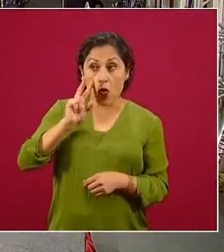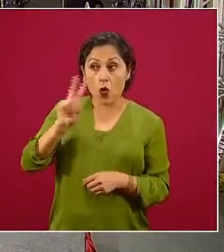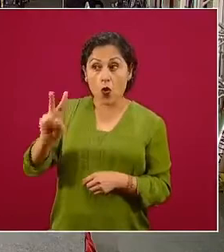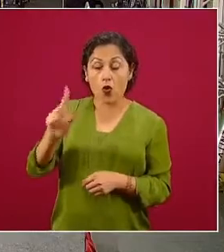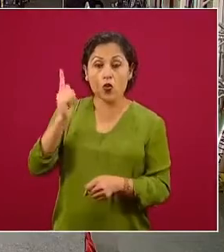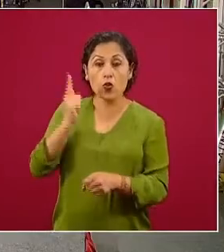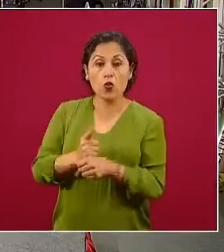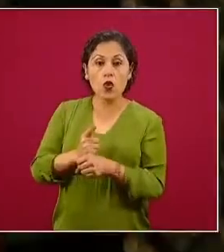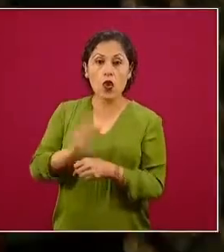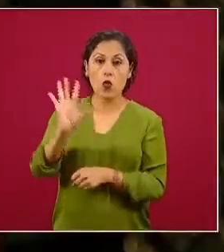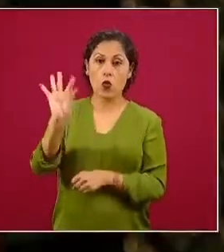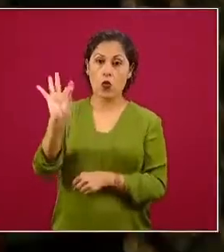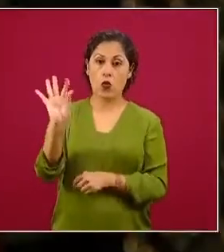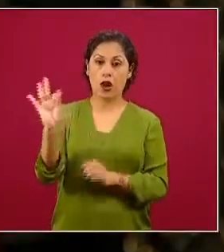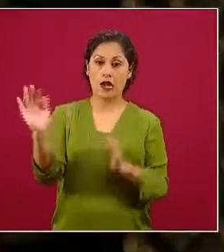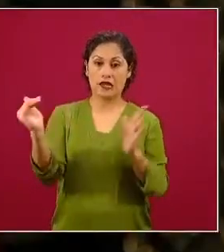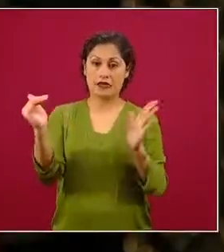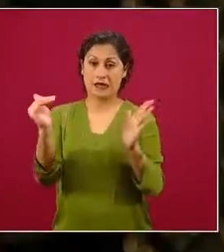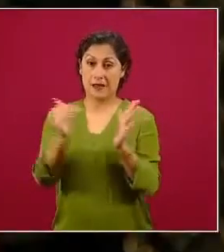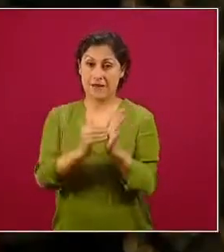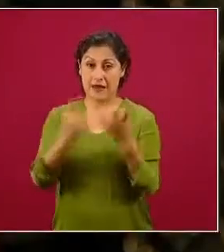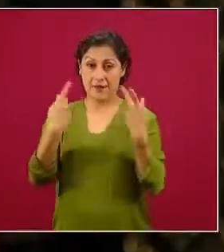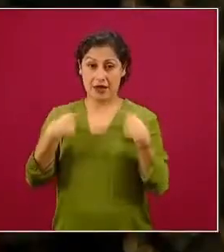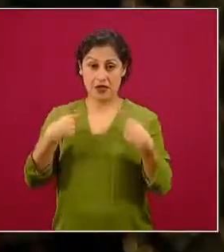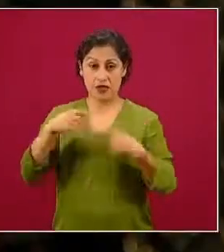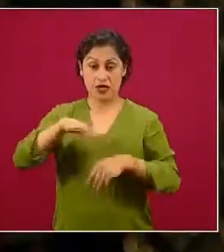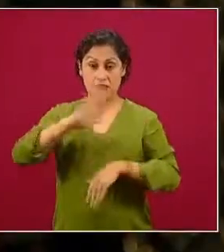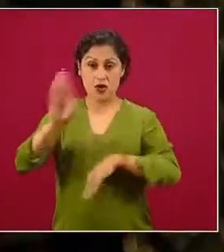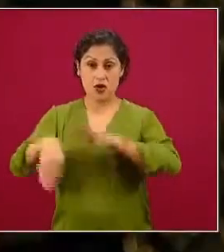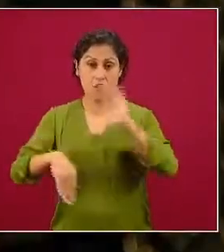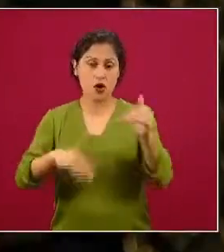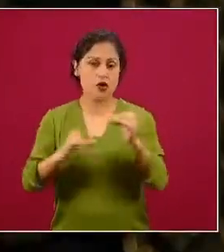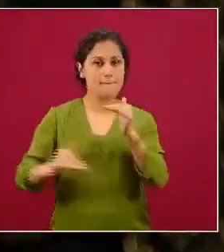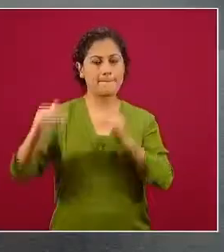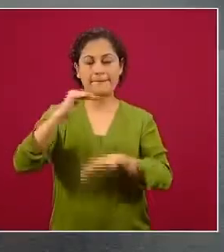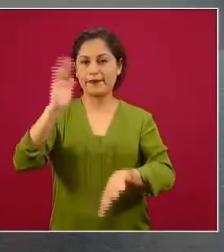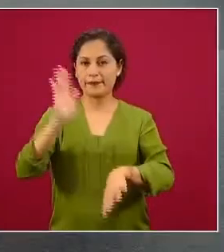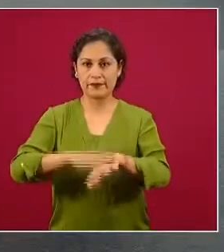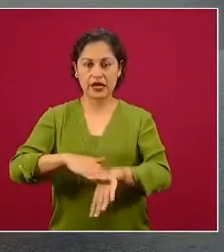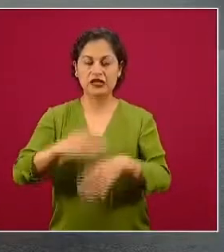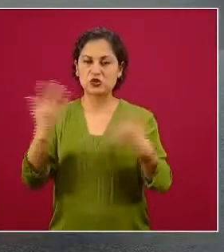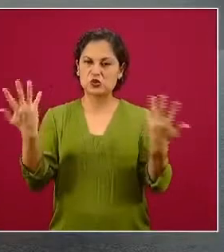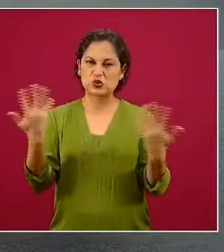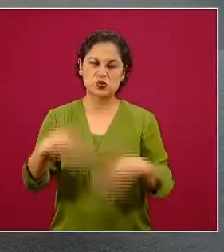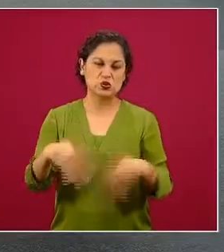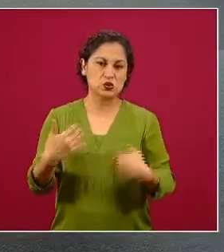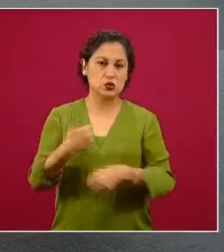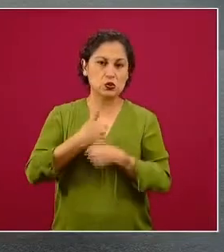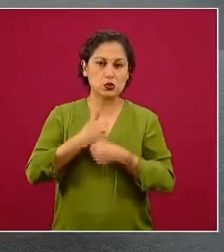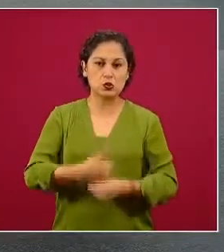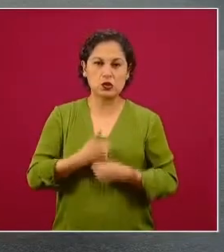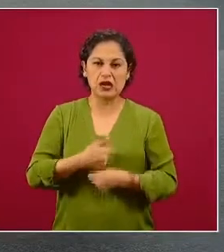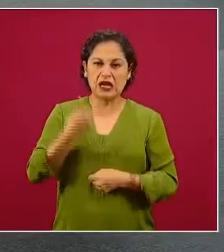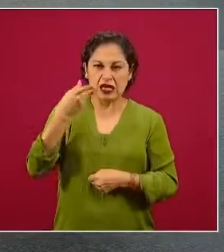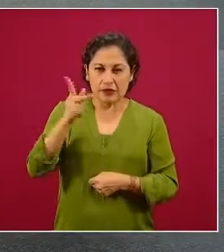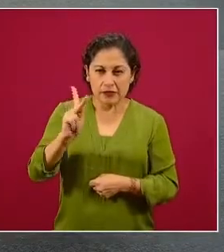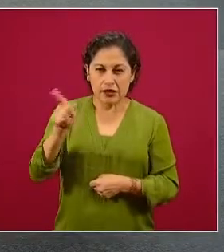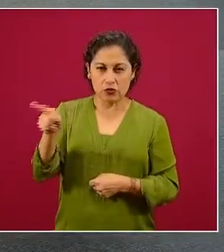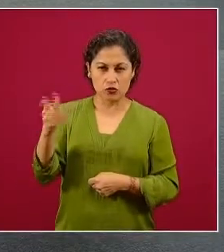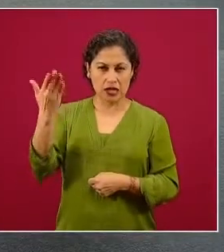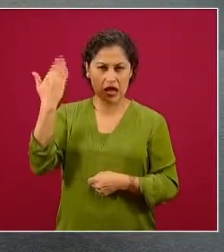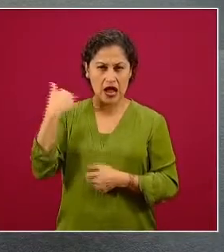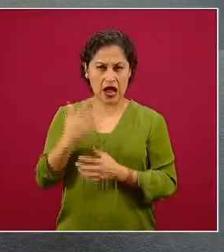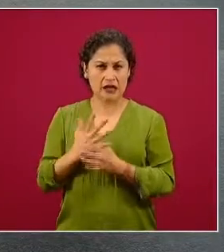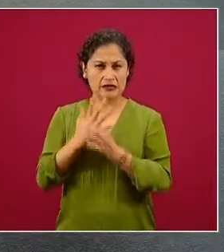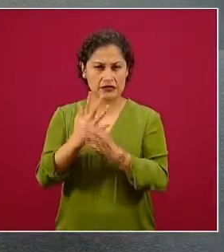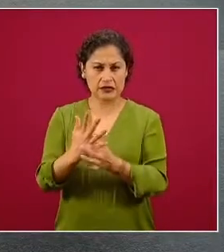de los 40,000, por desgracia, pues personas que han fallecido. En específico me llamó la atención una estadística que usted mencionaba,